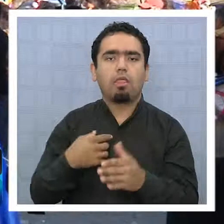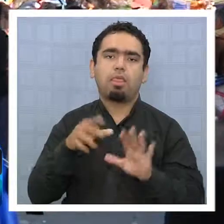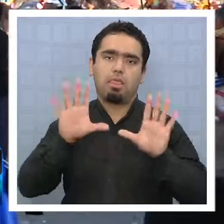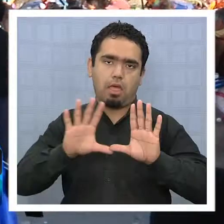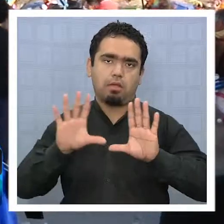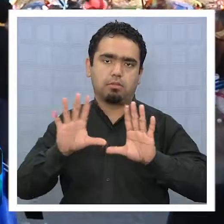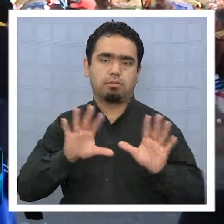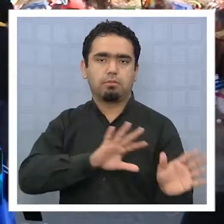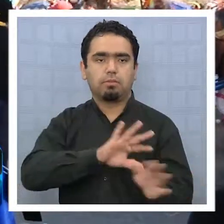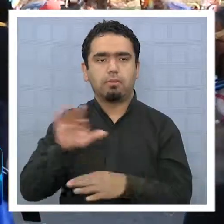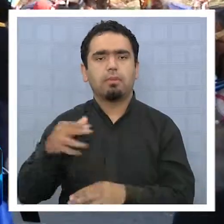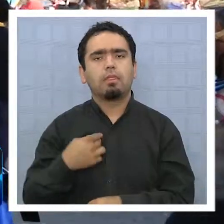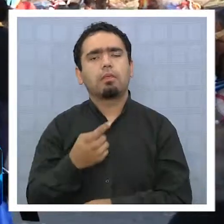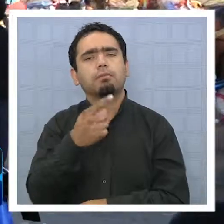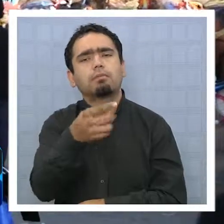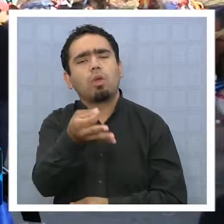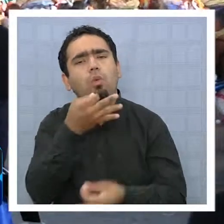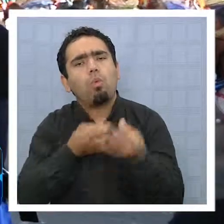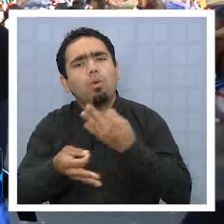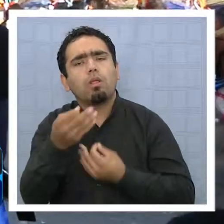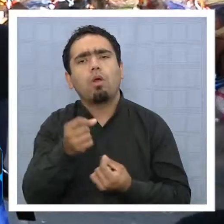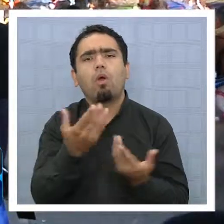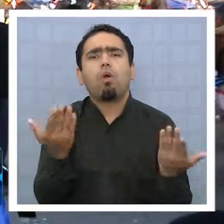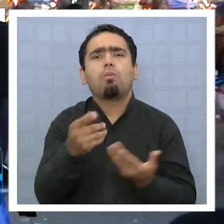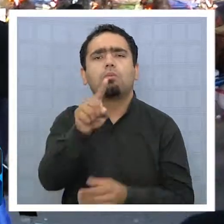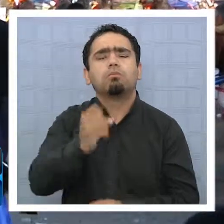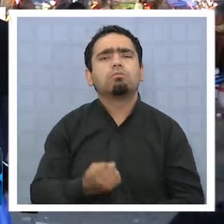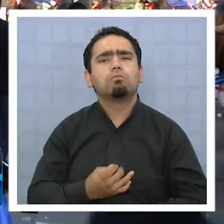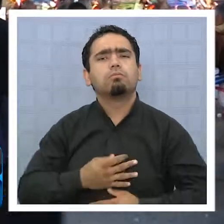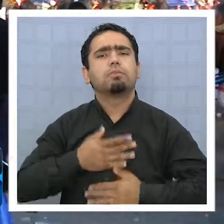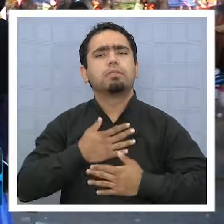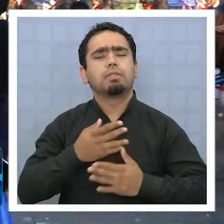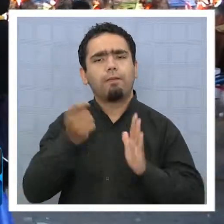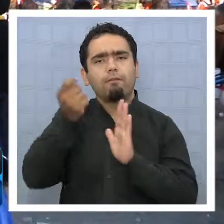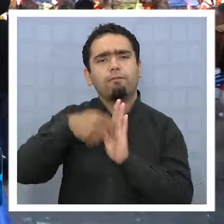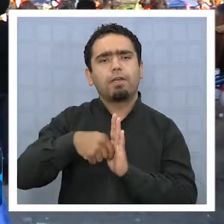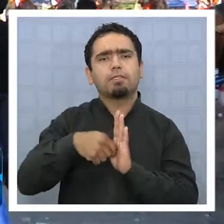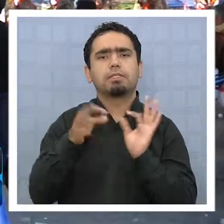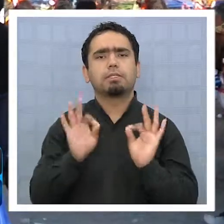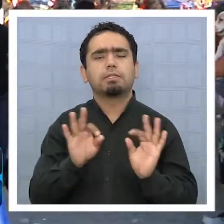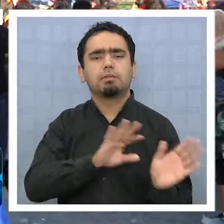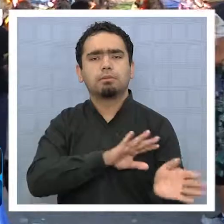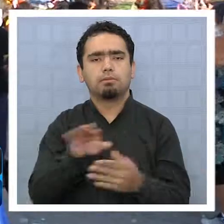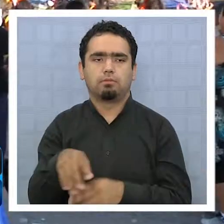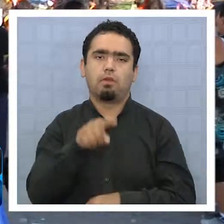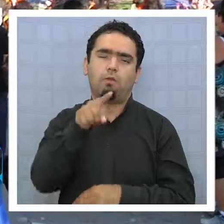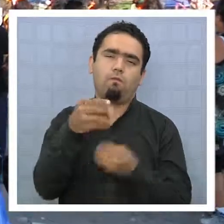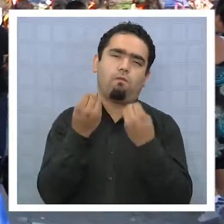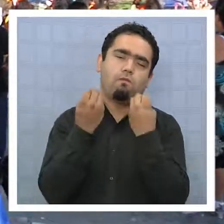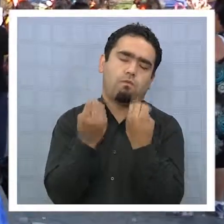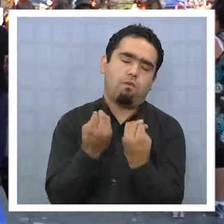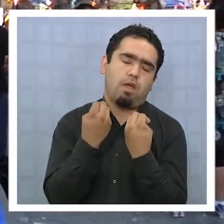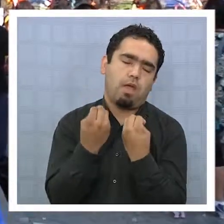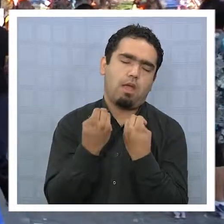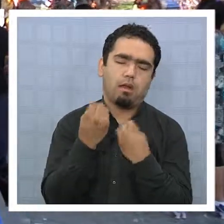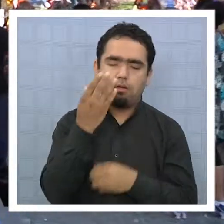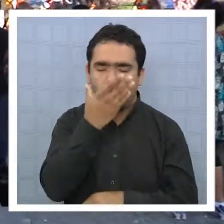Bueno, cuéntenos, ¿cuál es el sentimiento de ustedes cuando se acerca esta fecha? Es bueno,